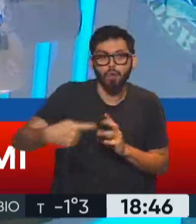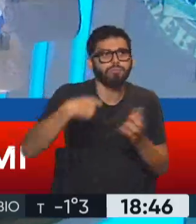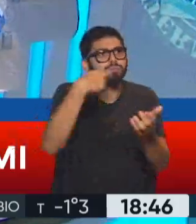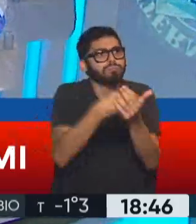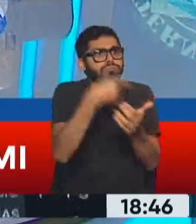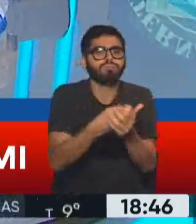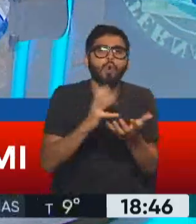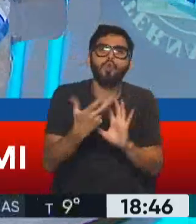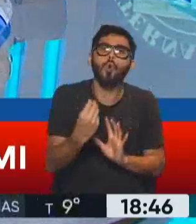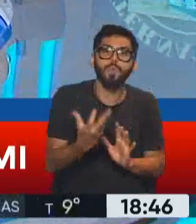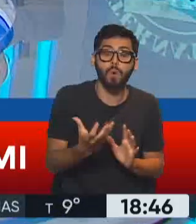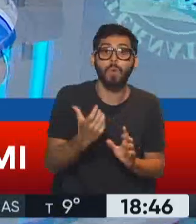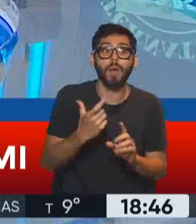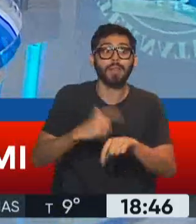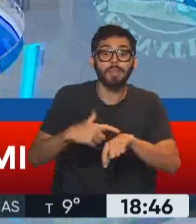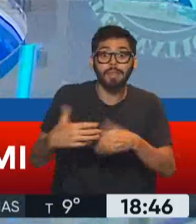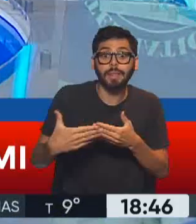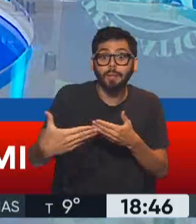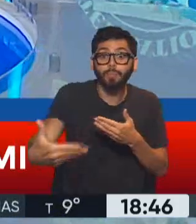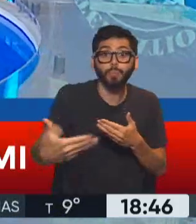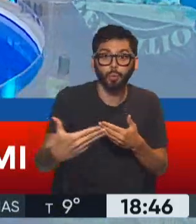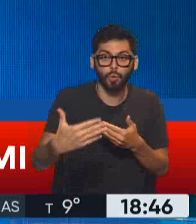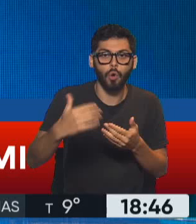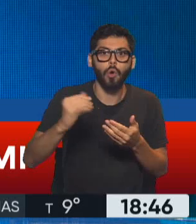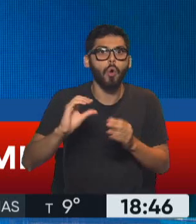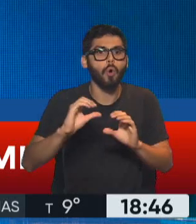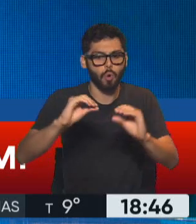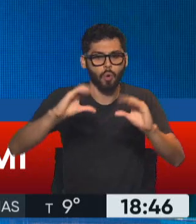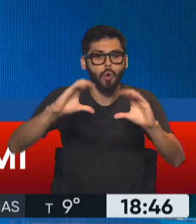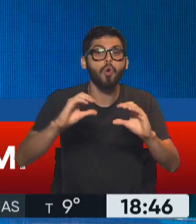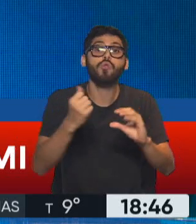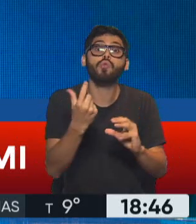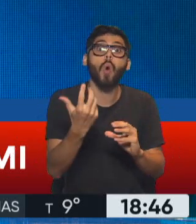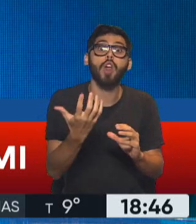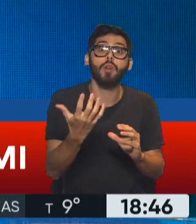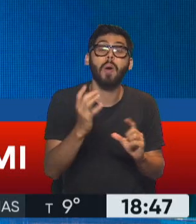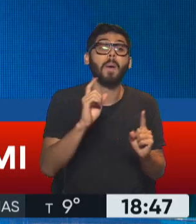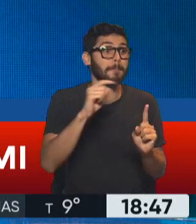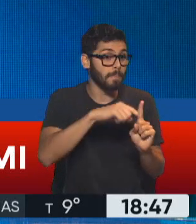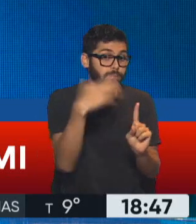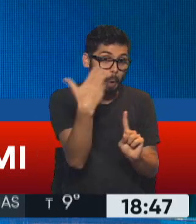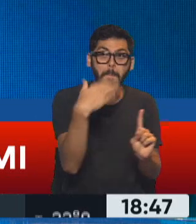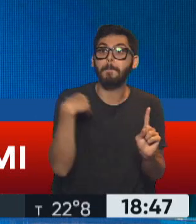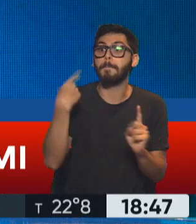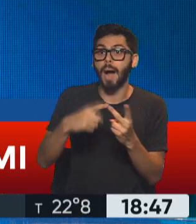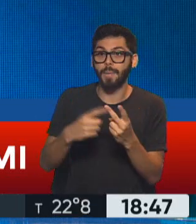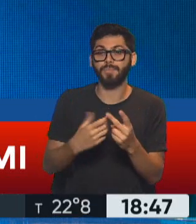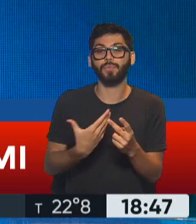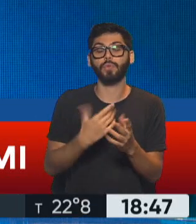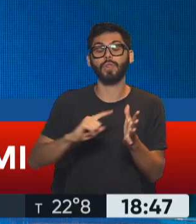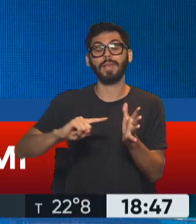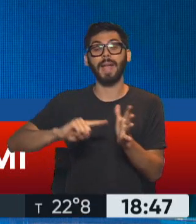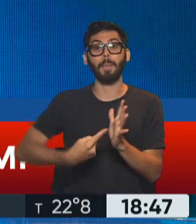en qué plazos y en qué montos. A esto se subió el jefe de gobierno porteño, Horacio Rodríguez